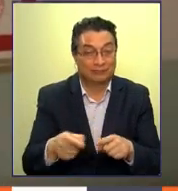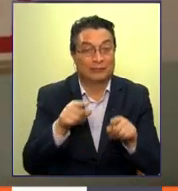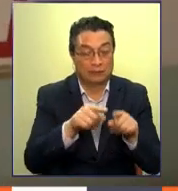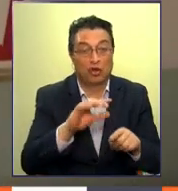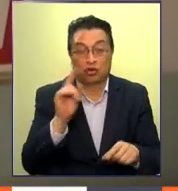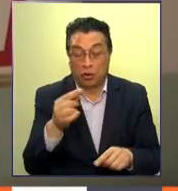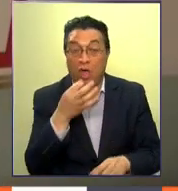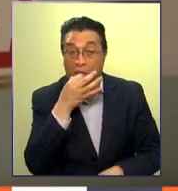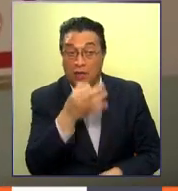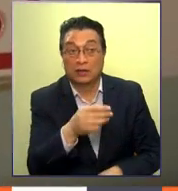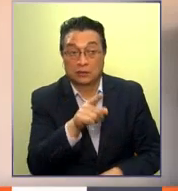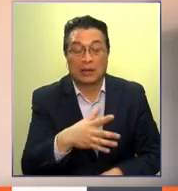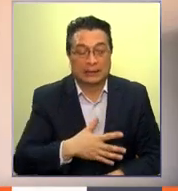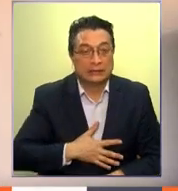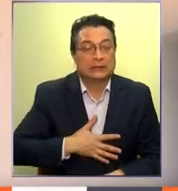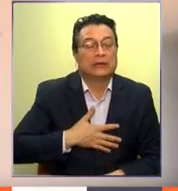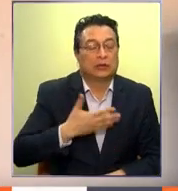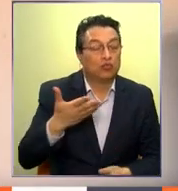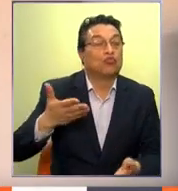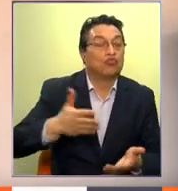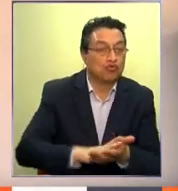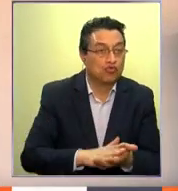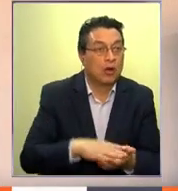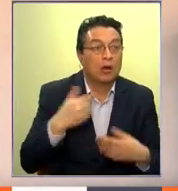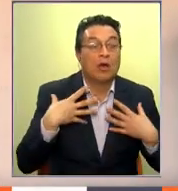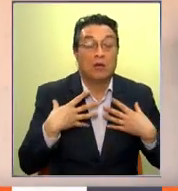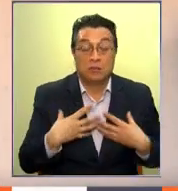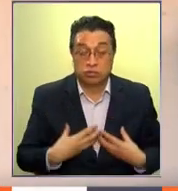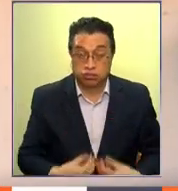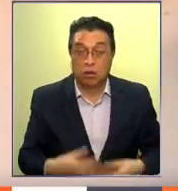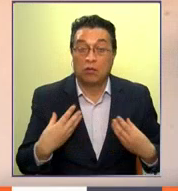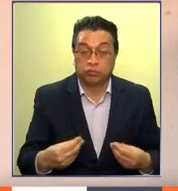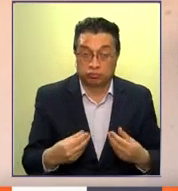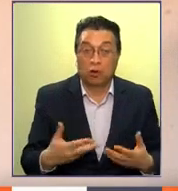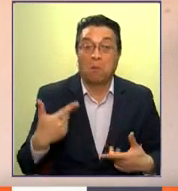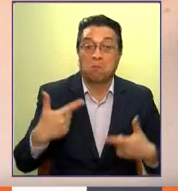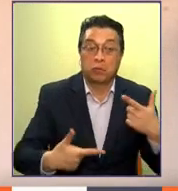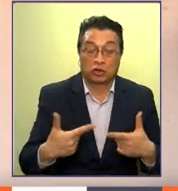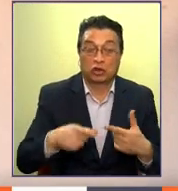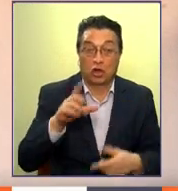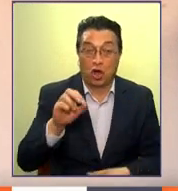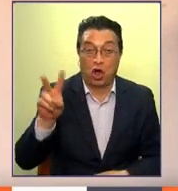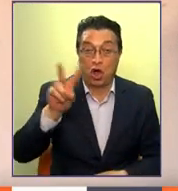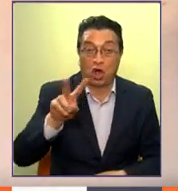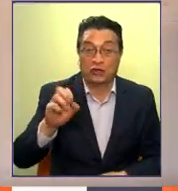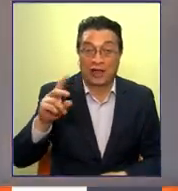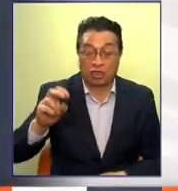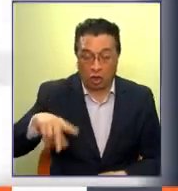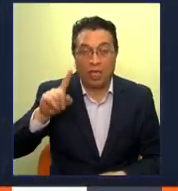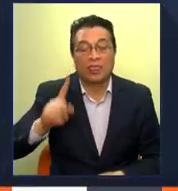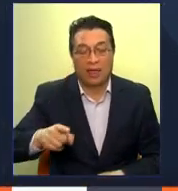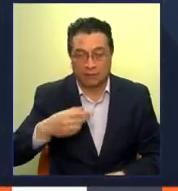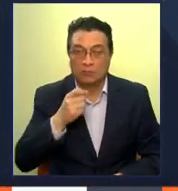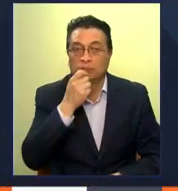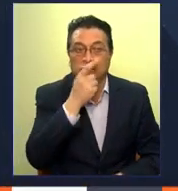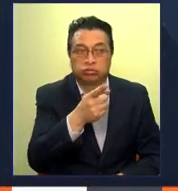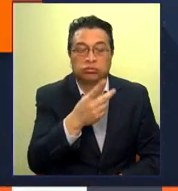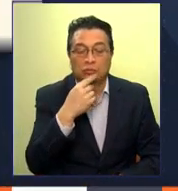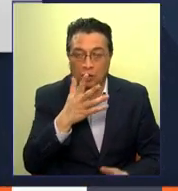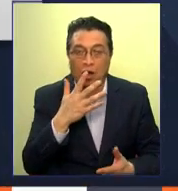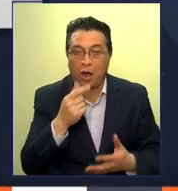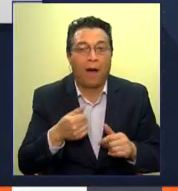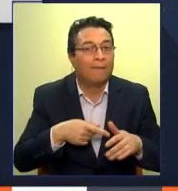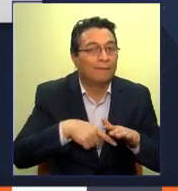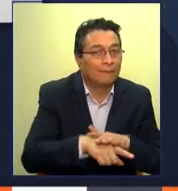propias palabras, sintió que se moría. Recuperado y de vuelta en el debate político, Sandón deberá enfrentar la querella por tráfico de influencias que su